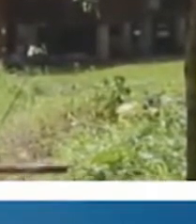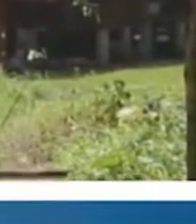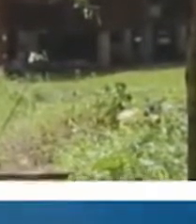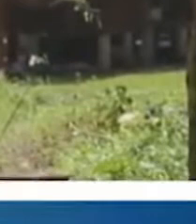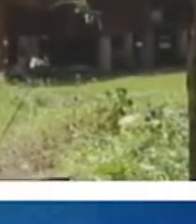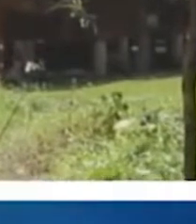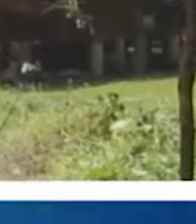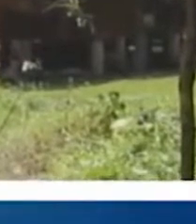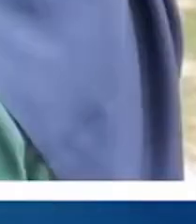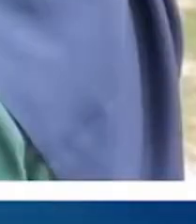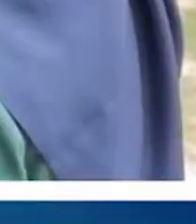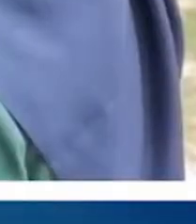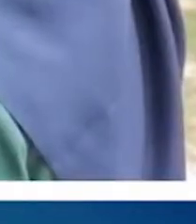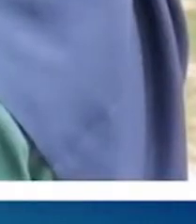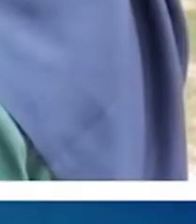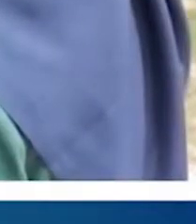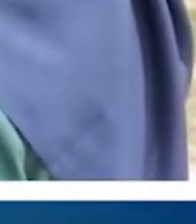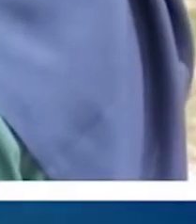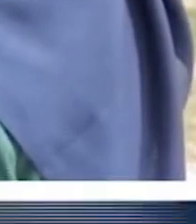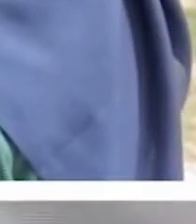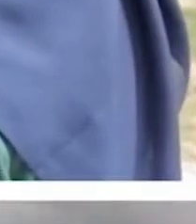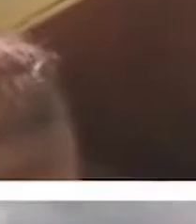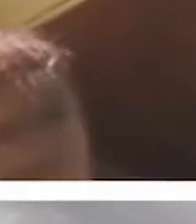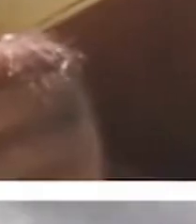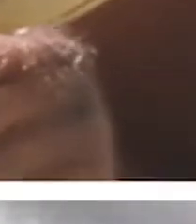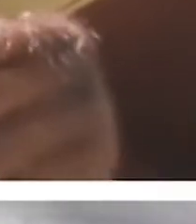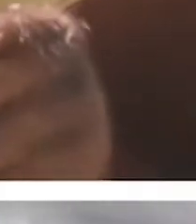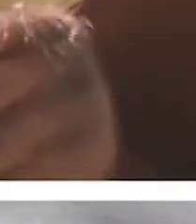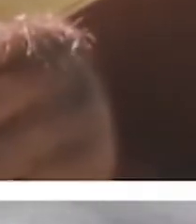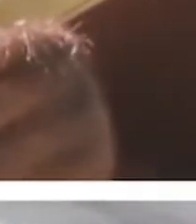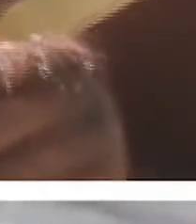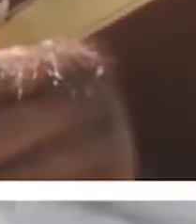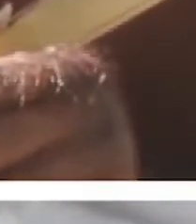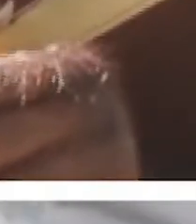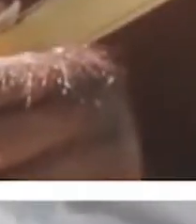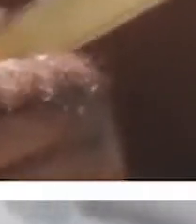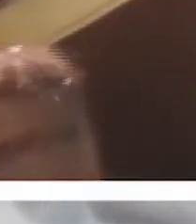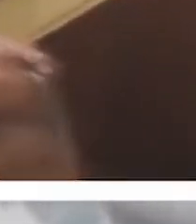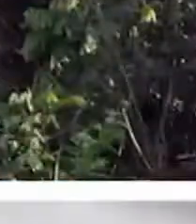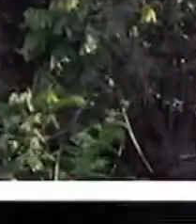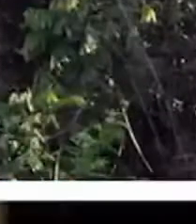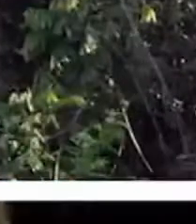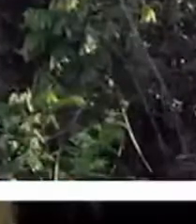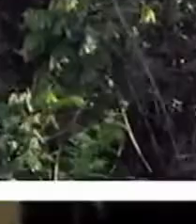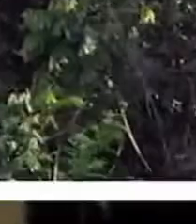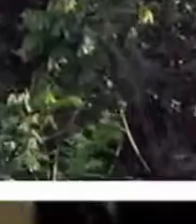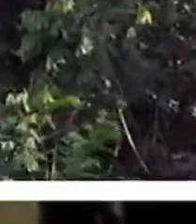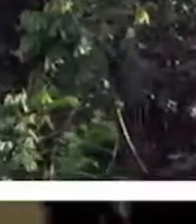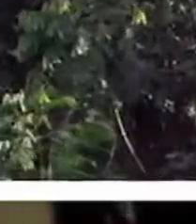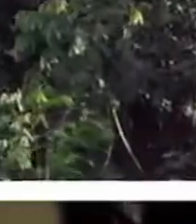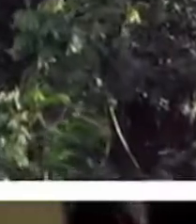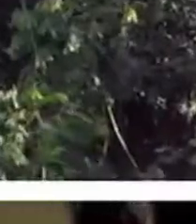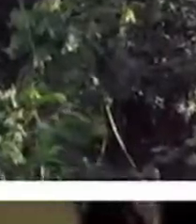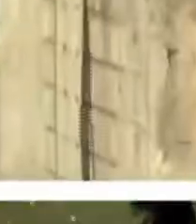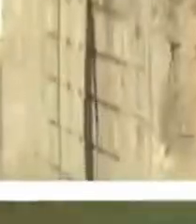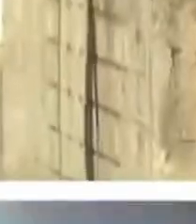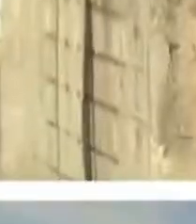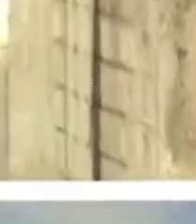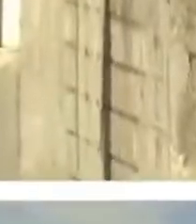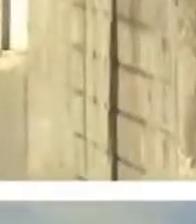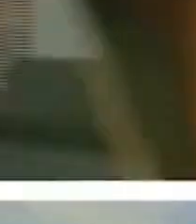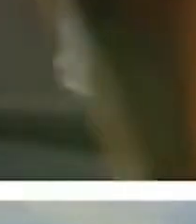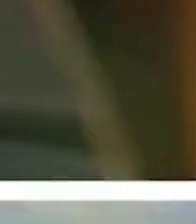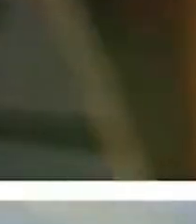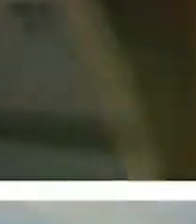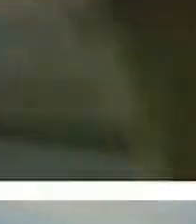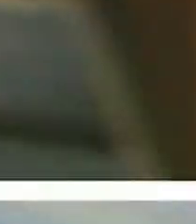Escuela en la selva. Cómo preparar a los orangutanes para vivir en libertad en tiempos de pandemia. Un